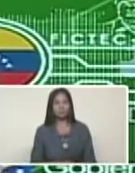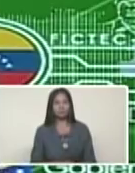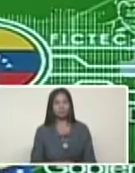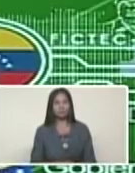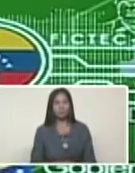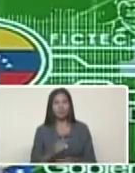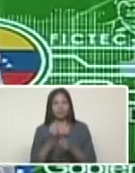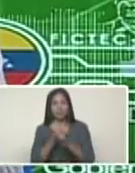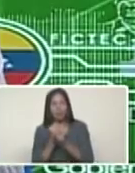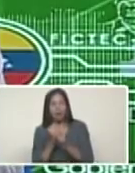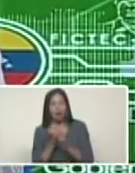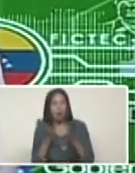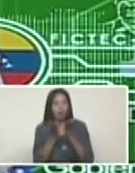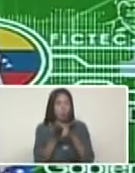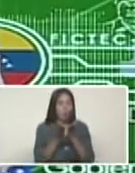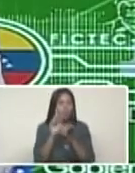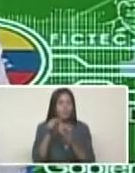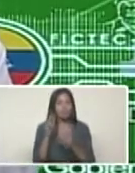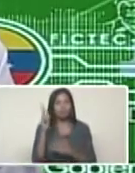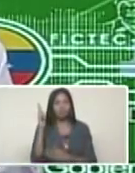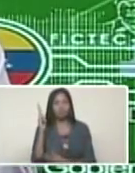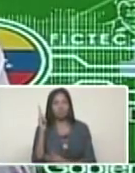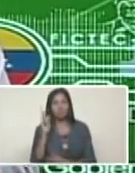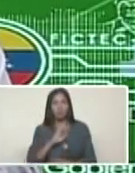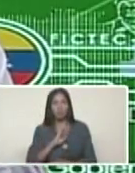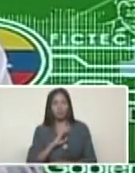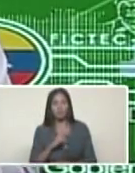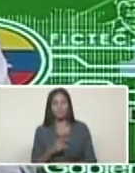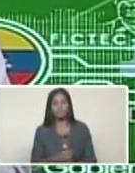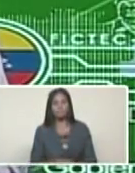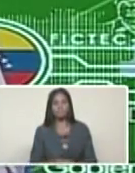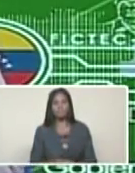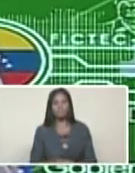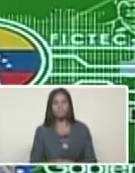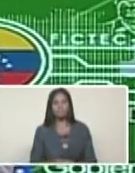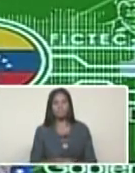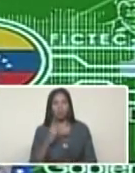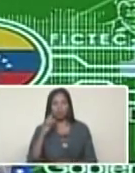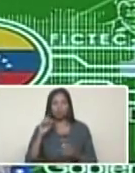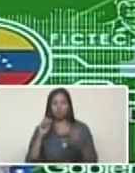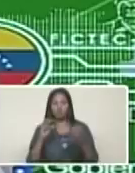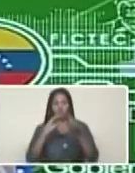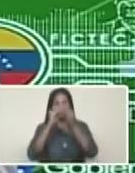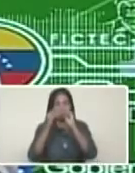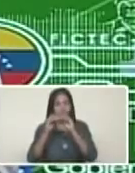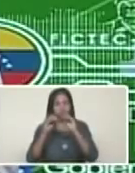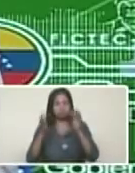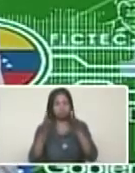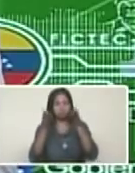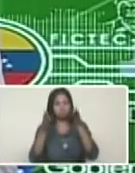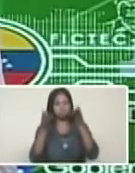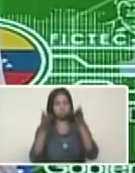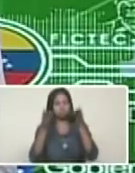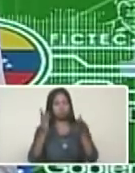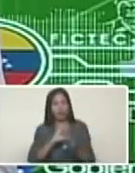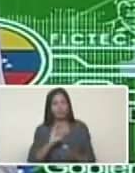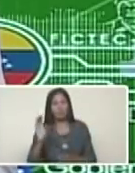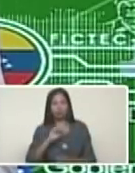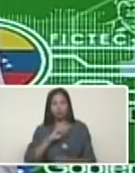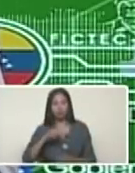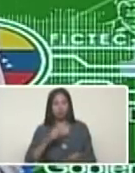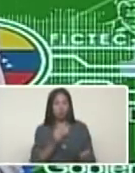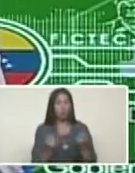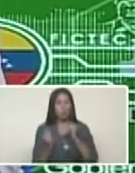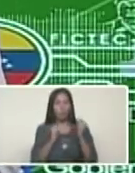Trabajo, estudio y fusil para forjar nuestra patria. A nosotros nos mueve el